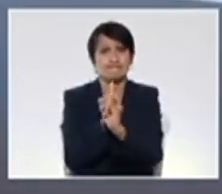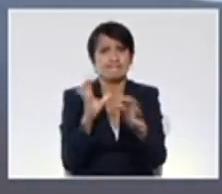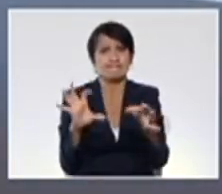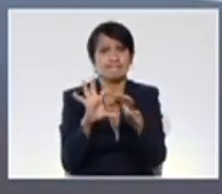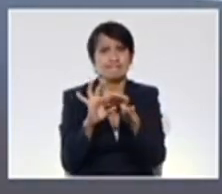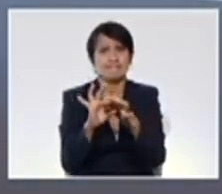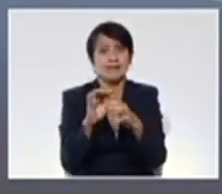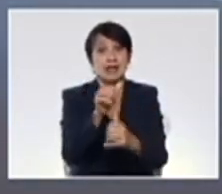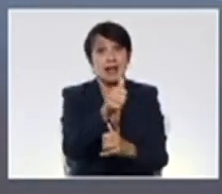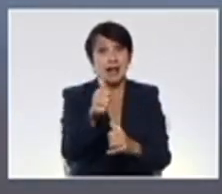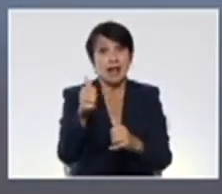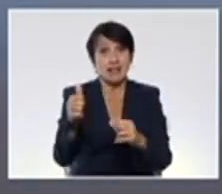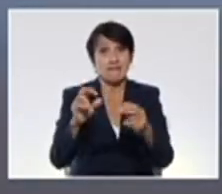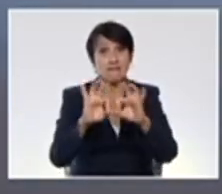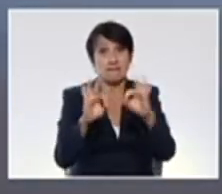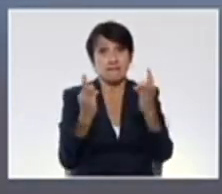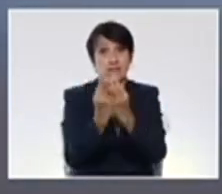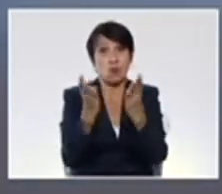que se llama